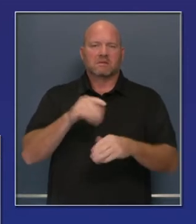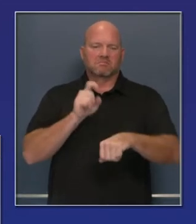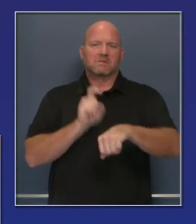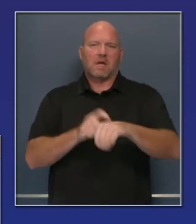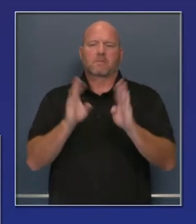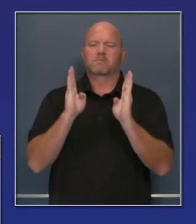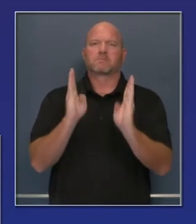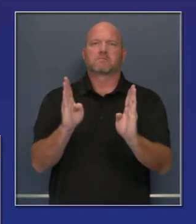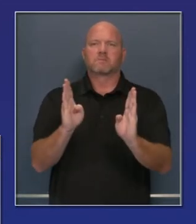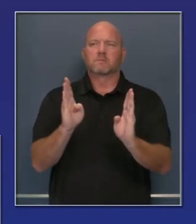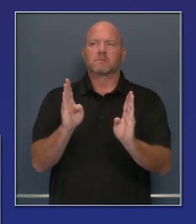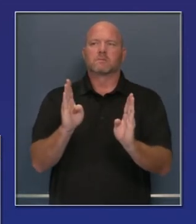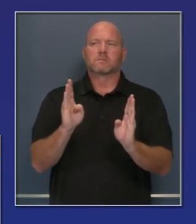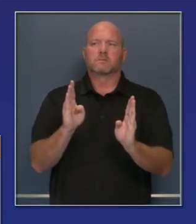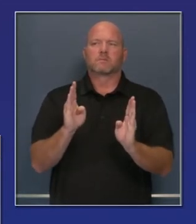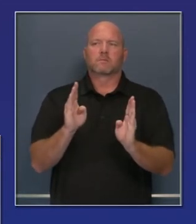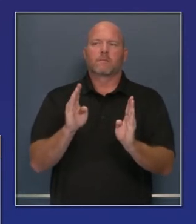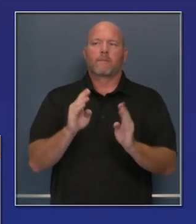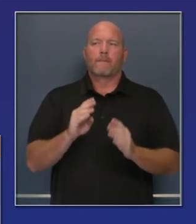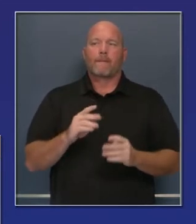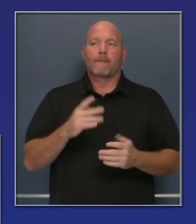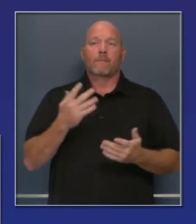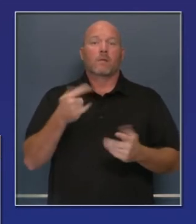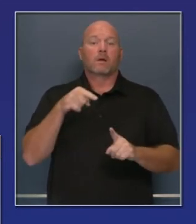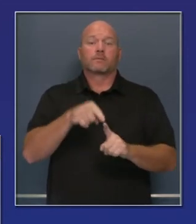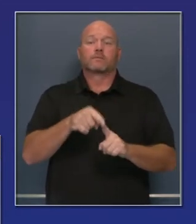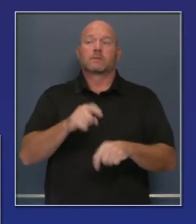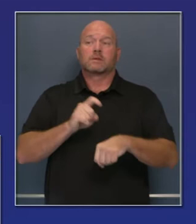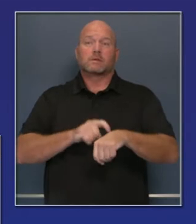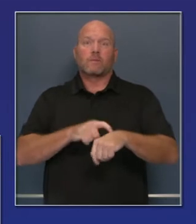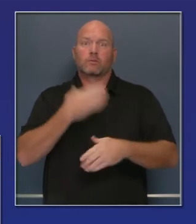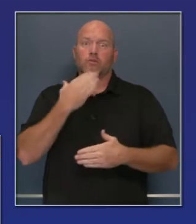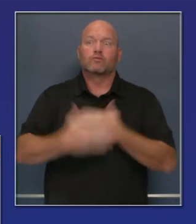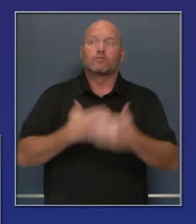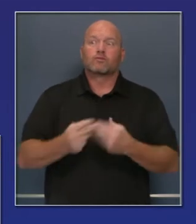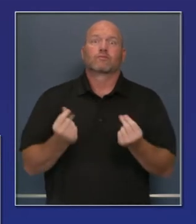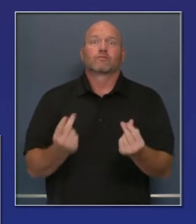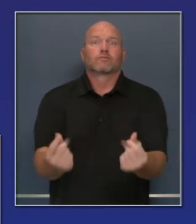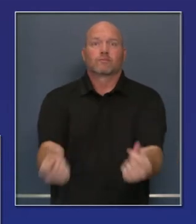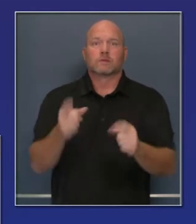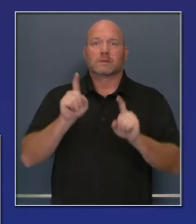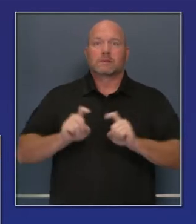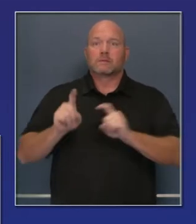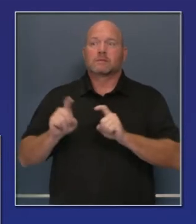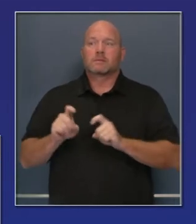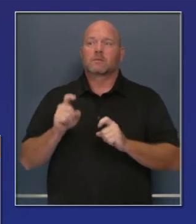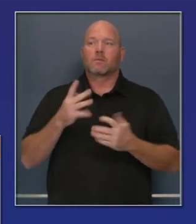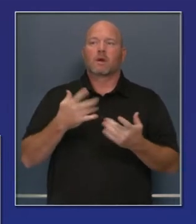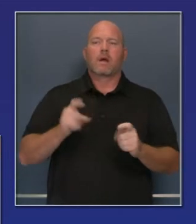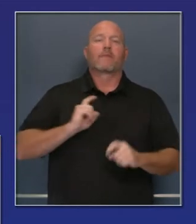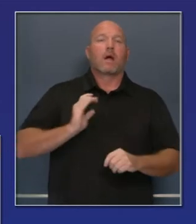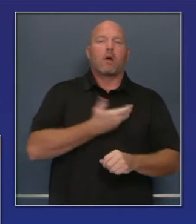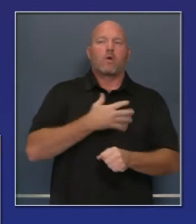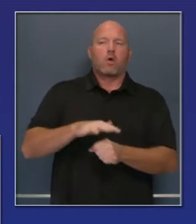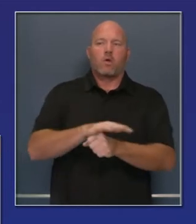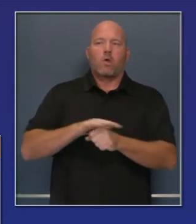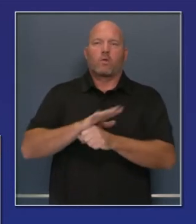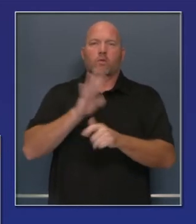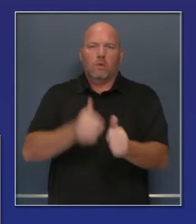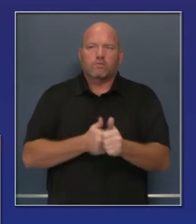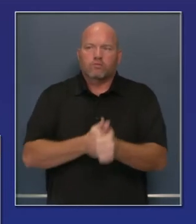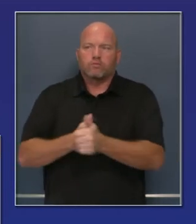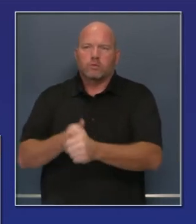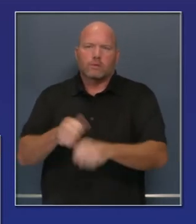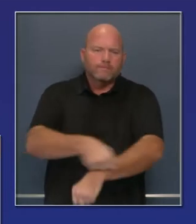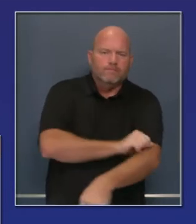devueltas dentro de ese periodo de tiempo. Y como consecuencia de esta oportunidad de hacer pruebas, esto permite que los rastreadores